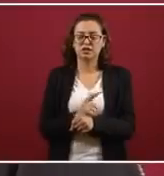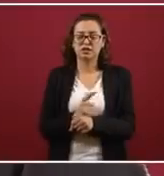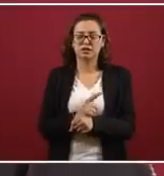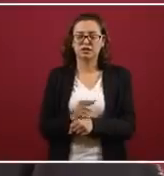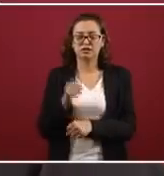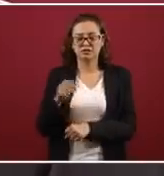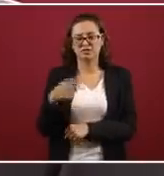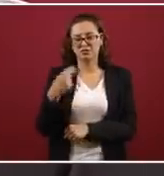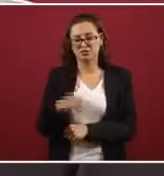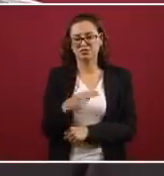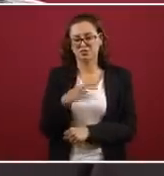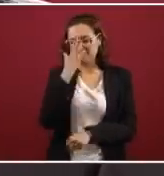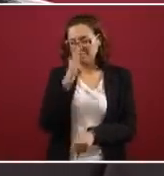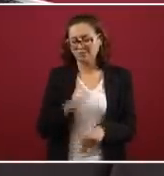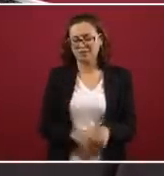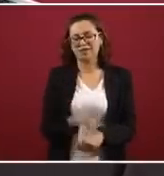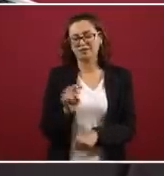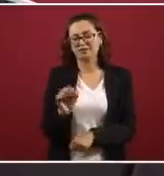Terrazas,